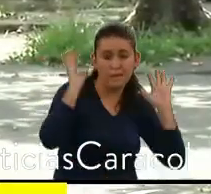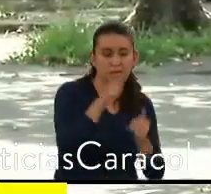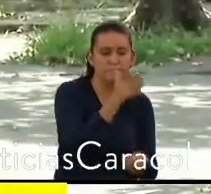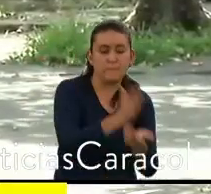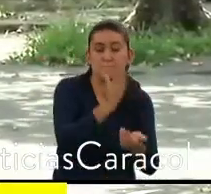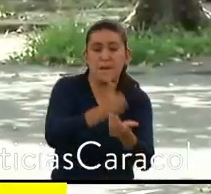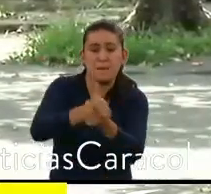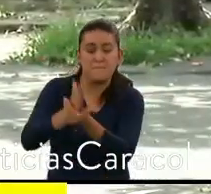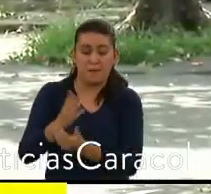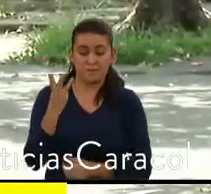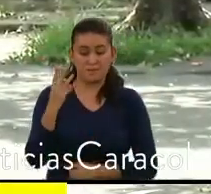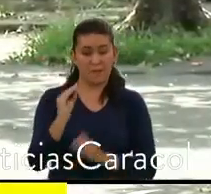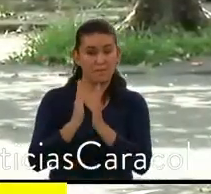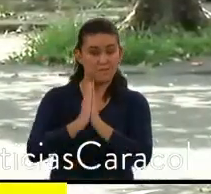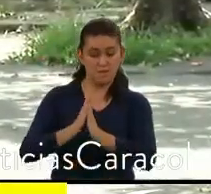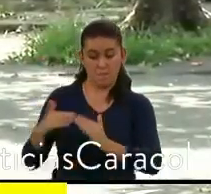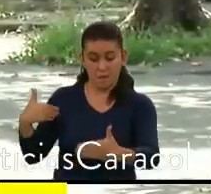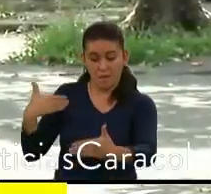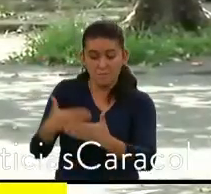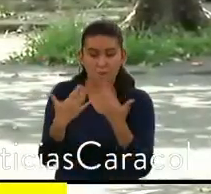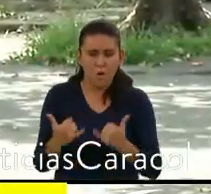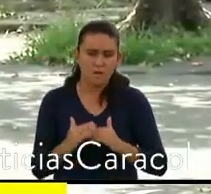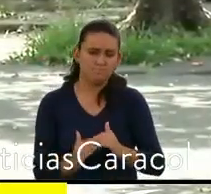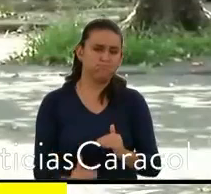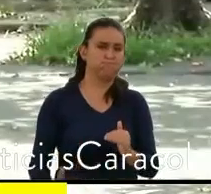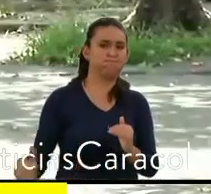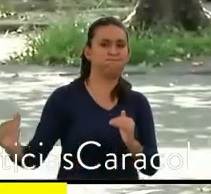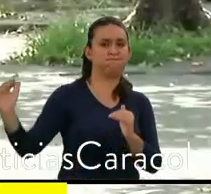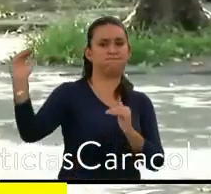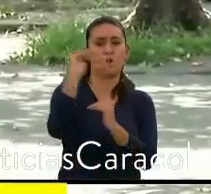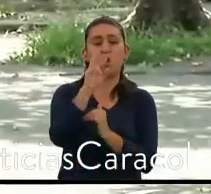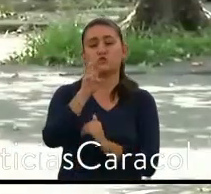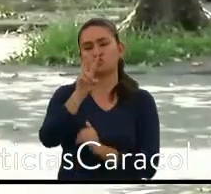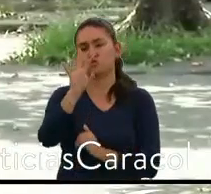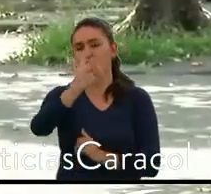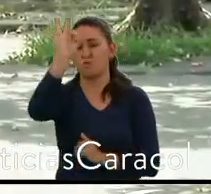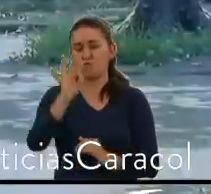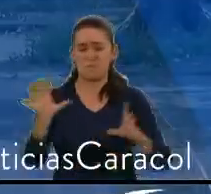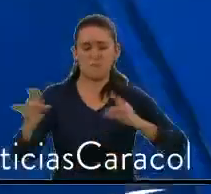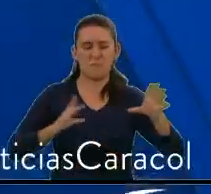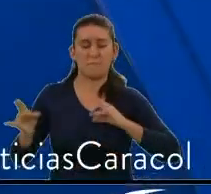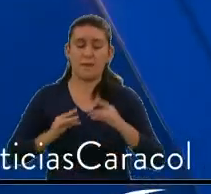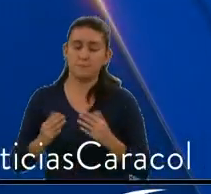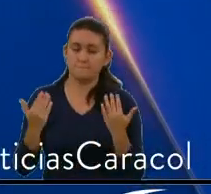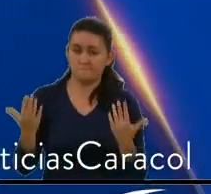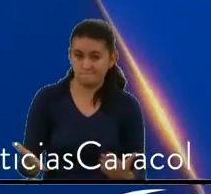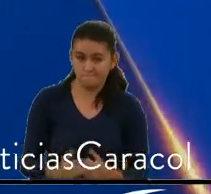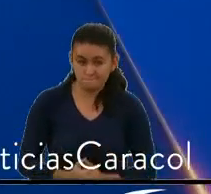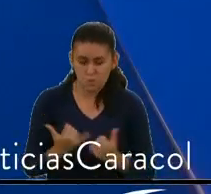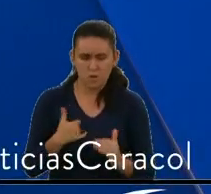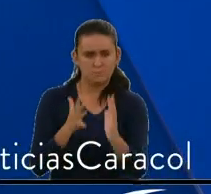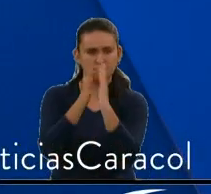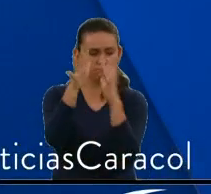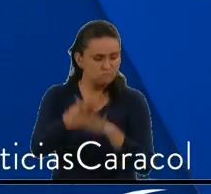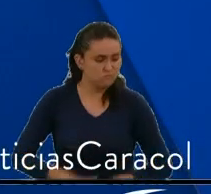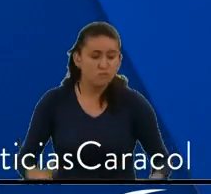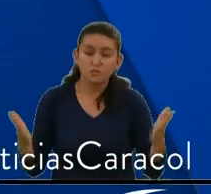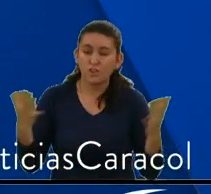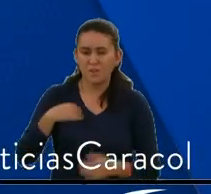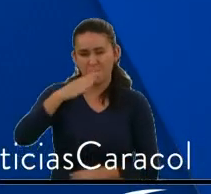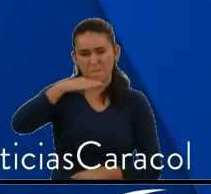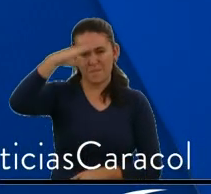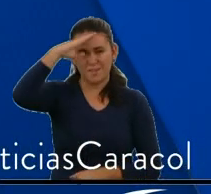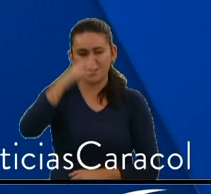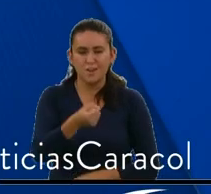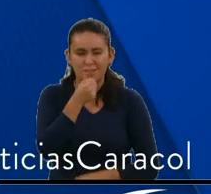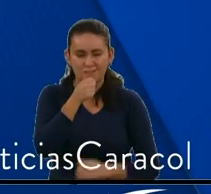30 de diciembre esté superior al 80% en el departamento de Antioquia. Información que entregamos desde Medellín, Catalina Botero,